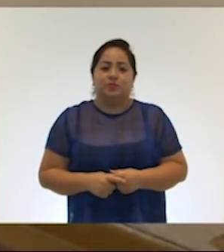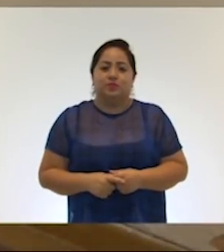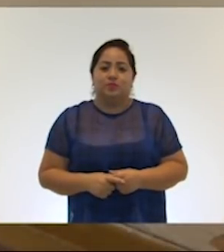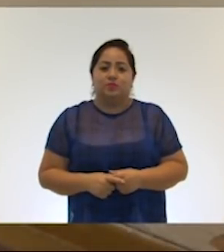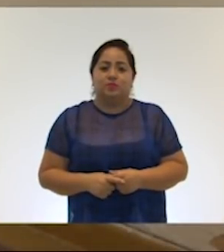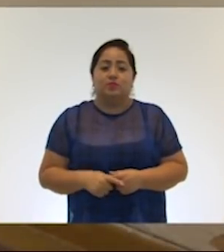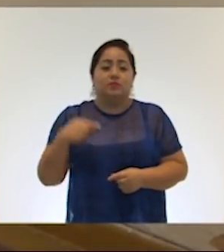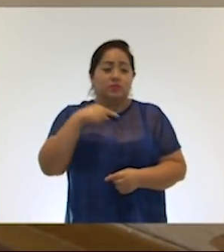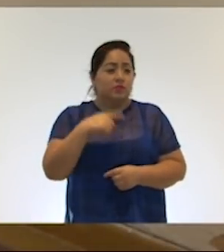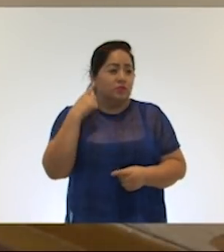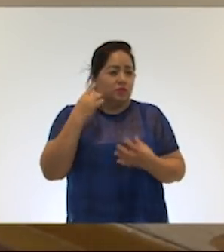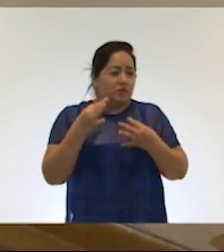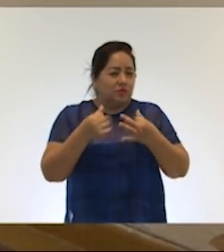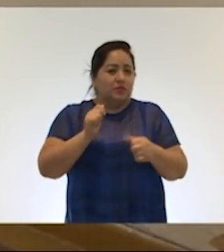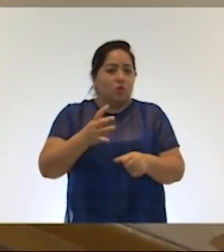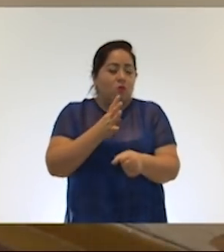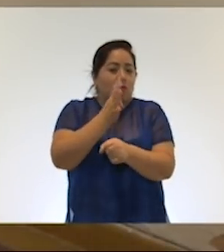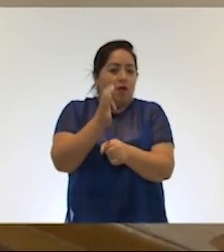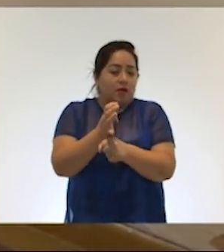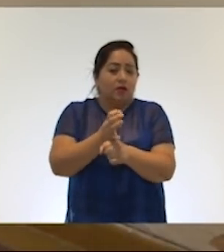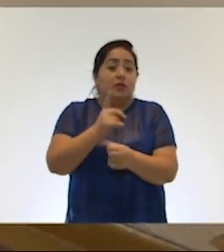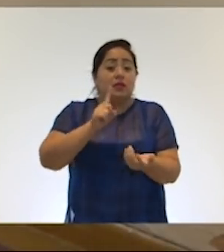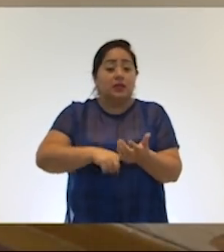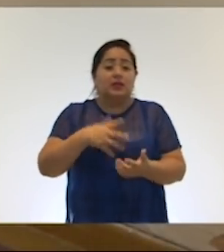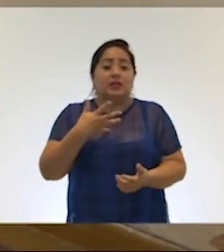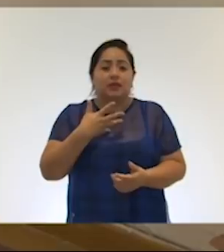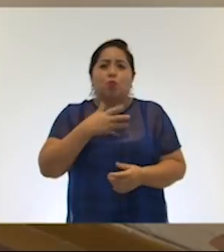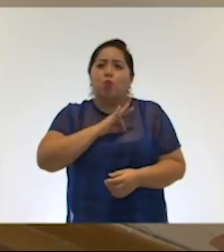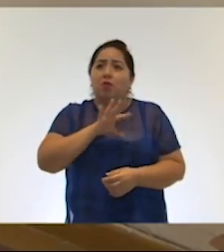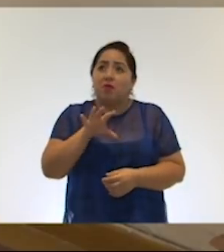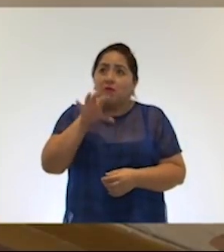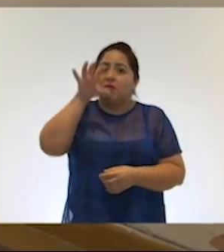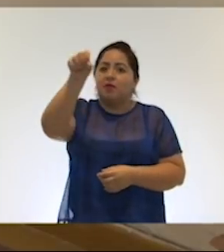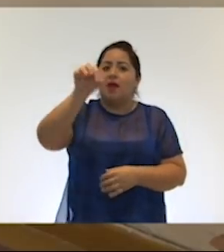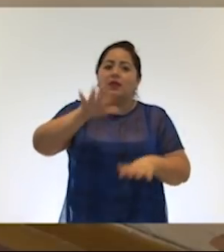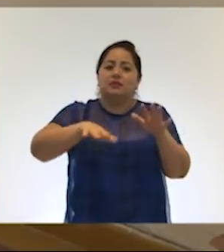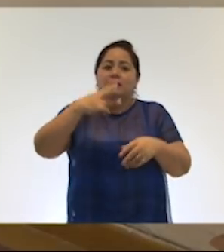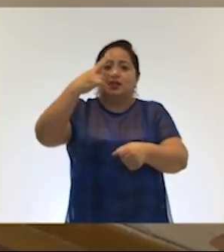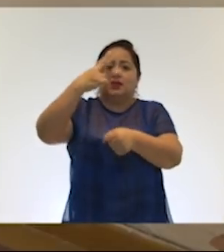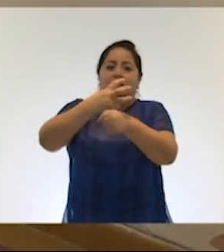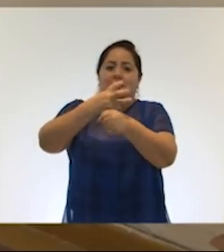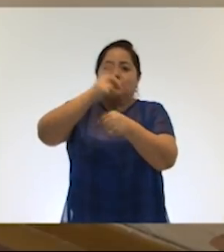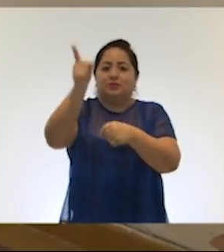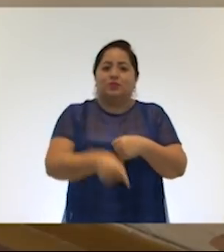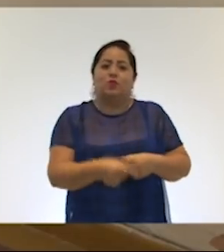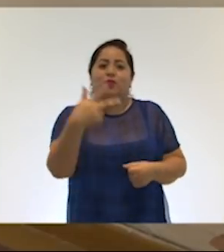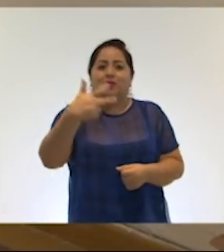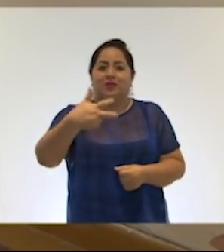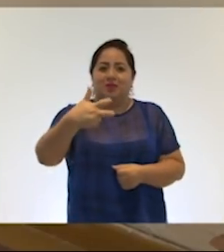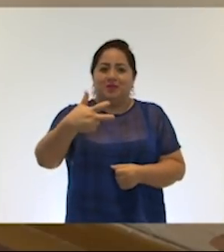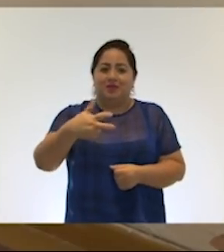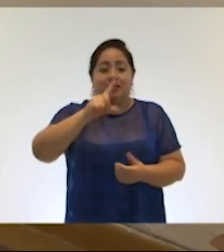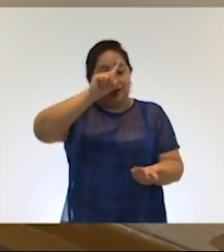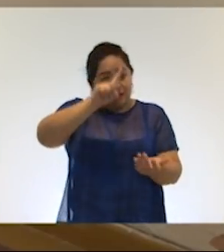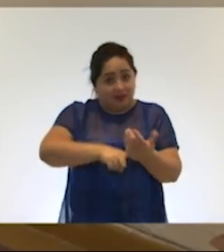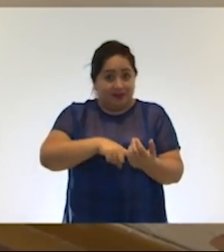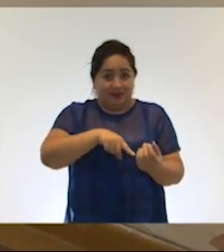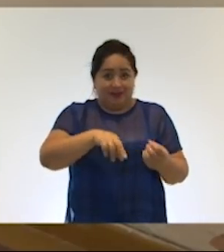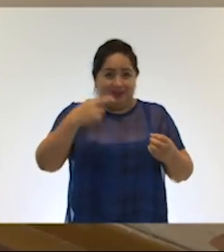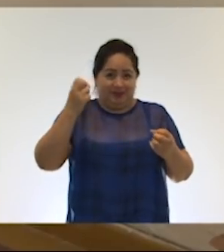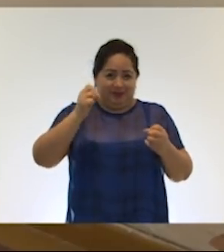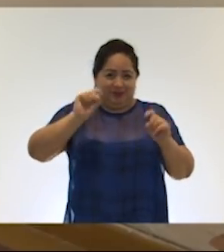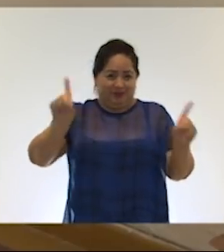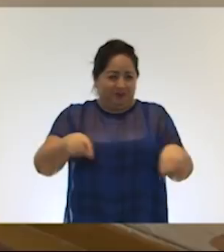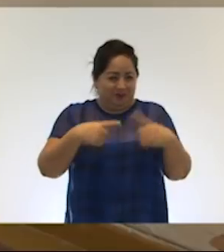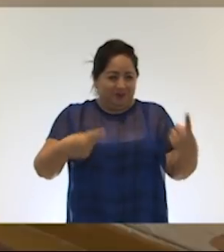Su afinación es por cuartas y tiene un registro que puede alcanzar hasta las 3 octavas. Dentro de la orquesta sinfónica,